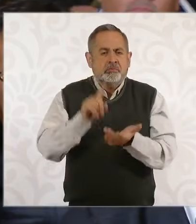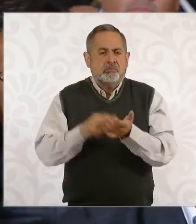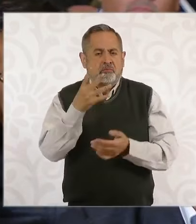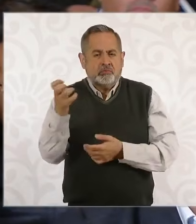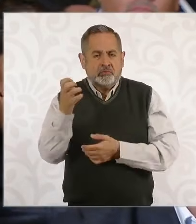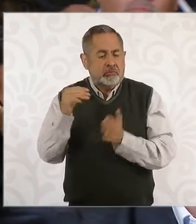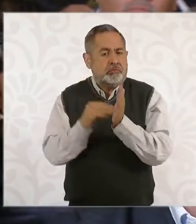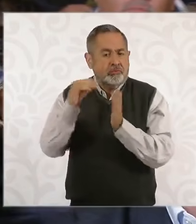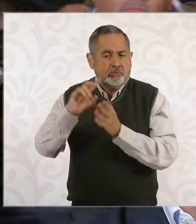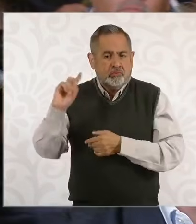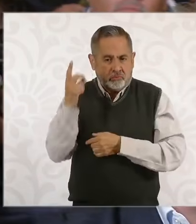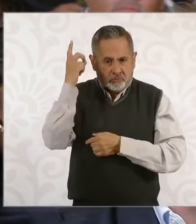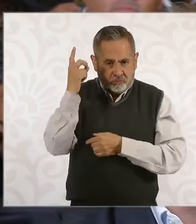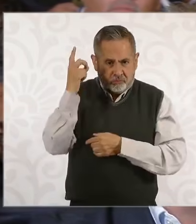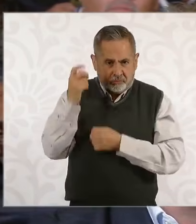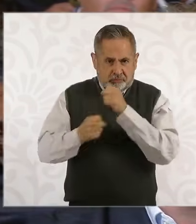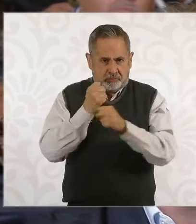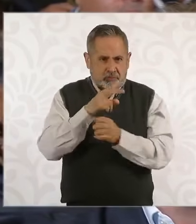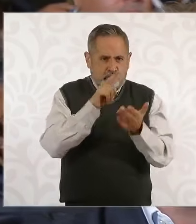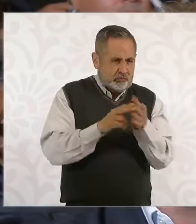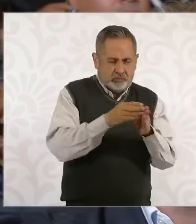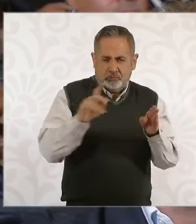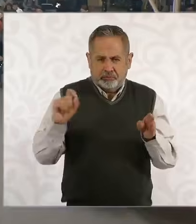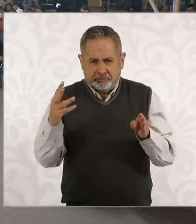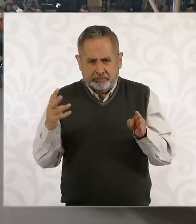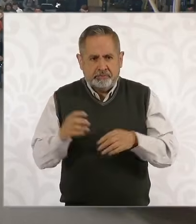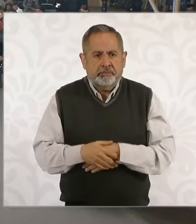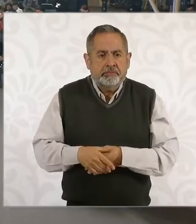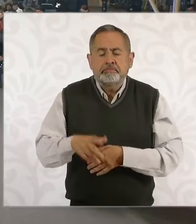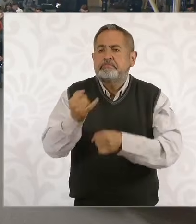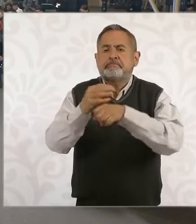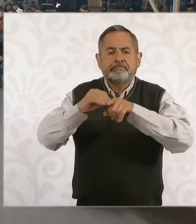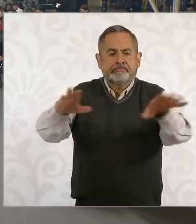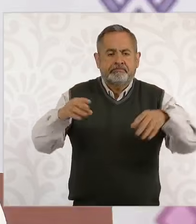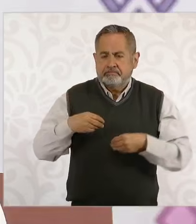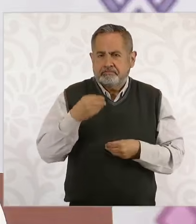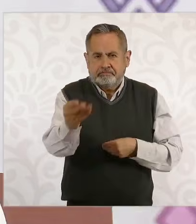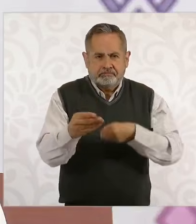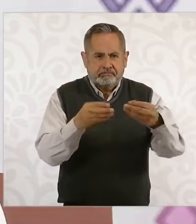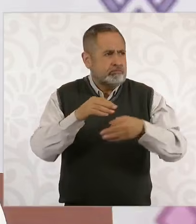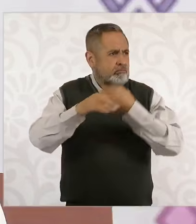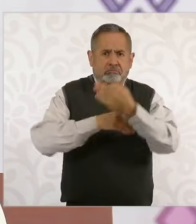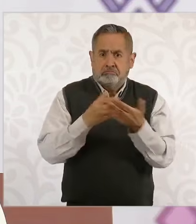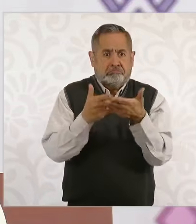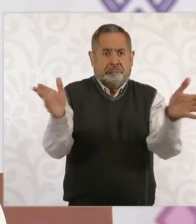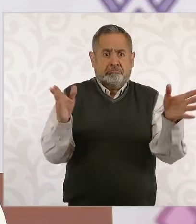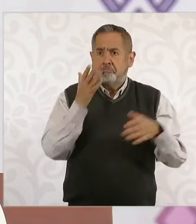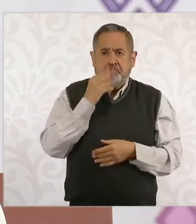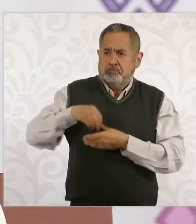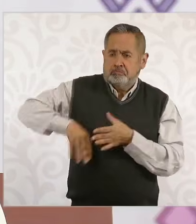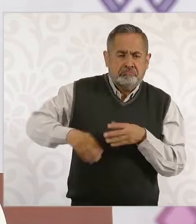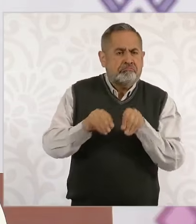millones de dólares en un periodo, pero desde 2023. Sí, la información es pública y se los damos a los reguladores financieros. Efectivamente, ya